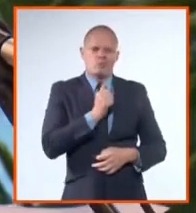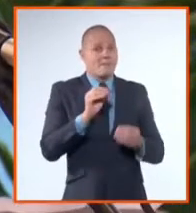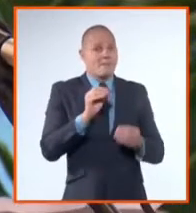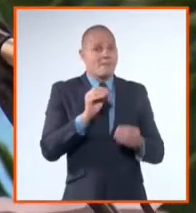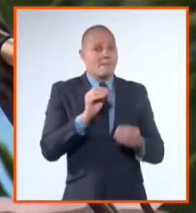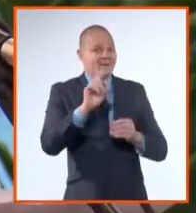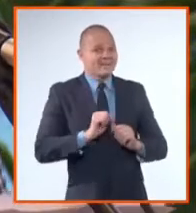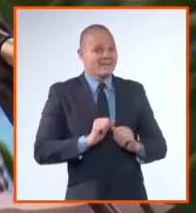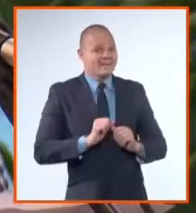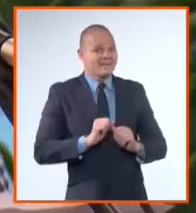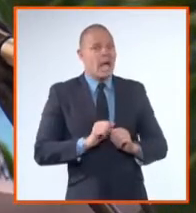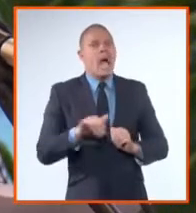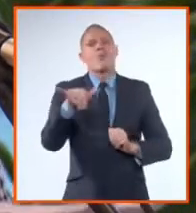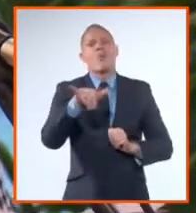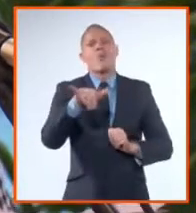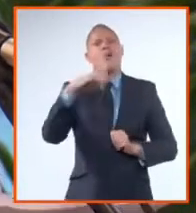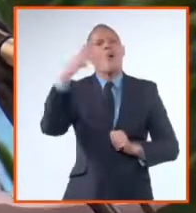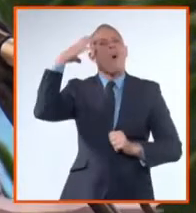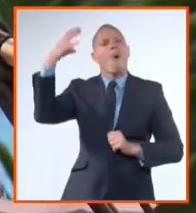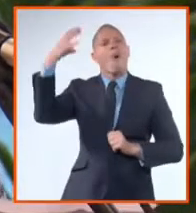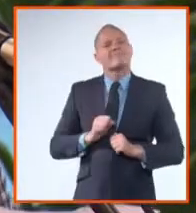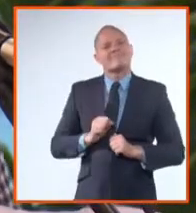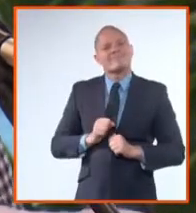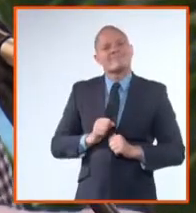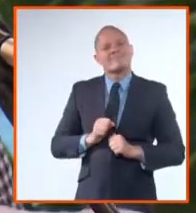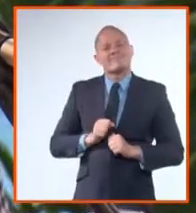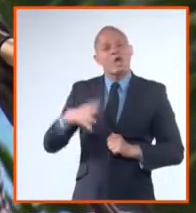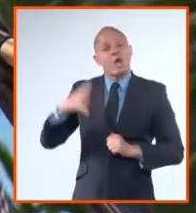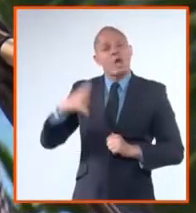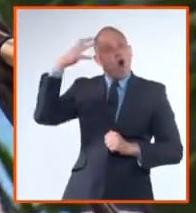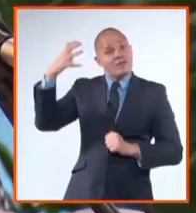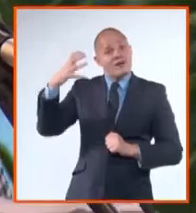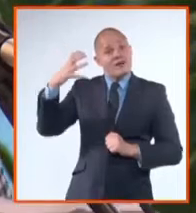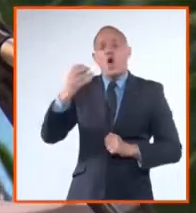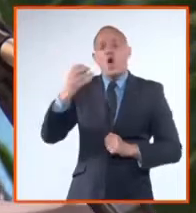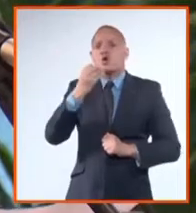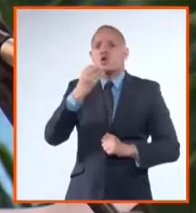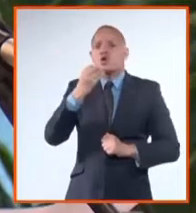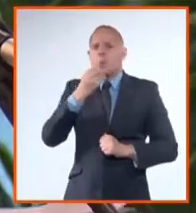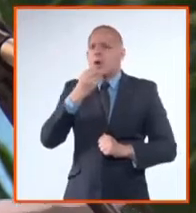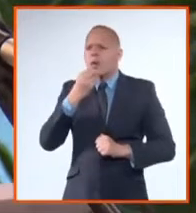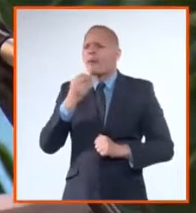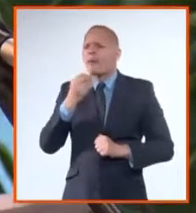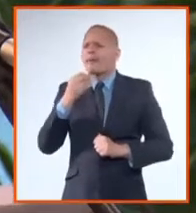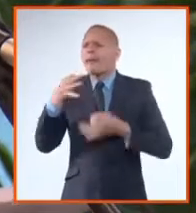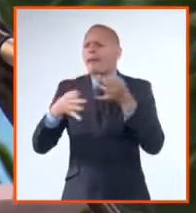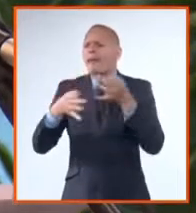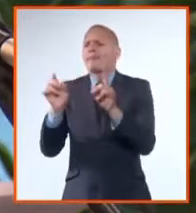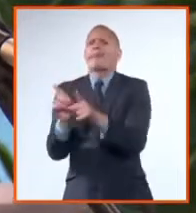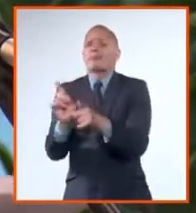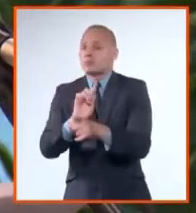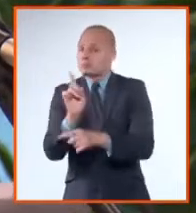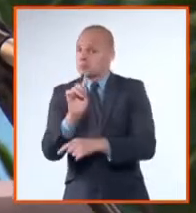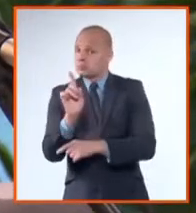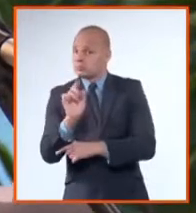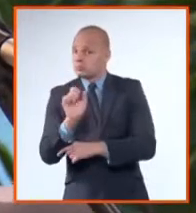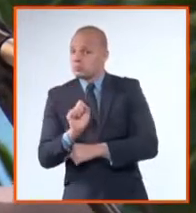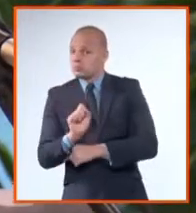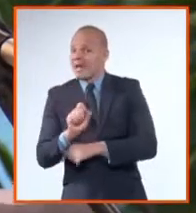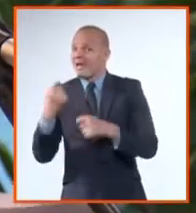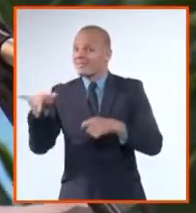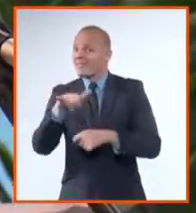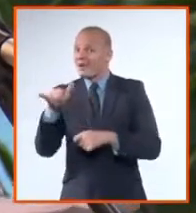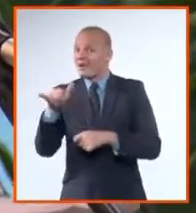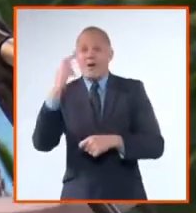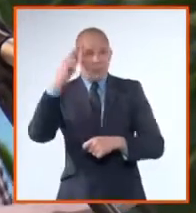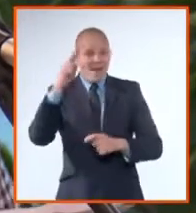una sociedad socialista, veríamos lo correcto que es que una fiscalía y una contraloría sean independientes de los ministerios